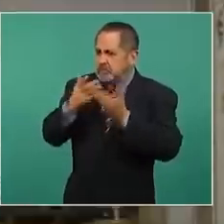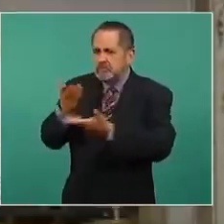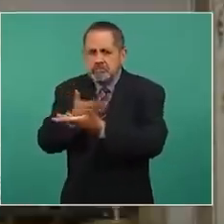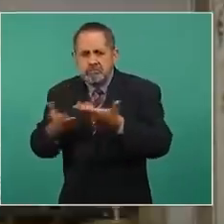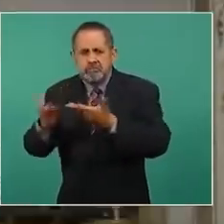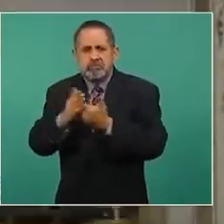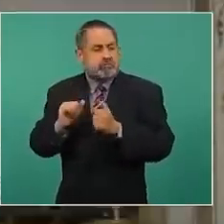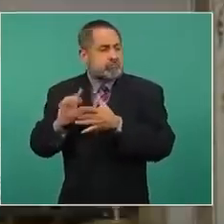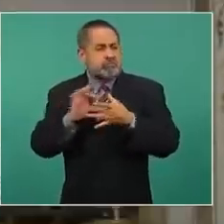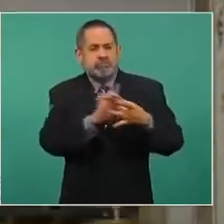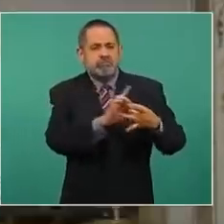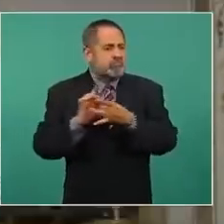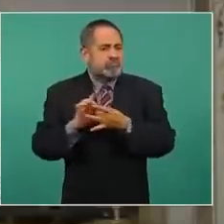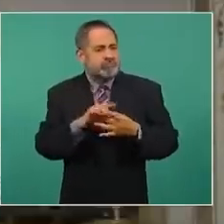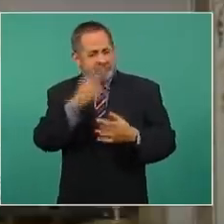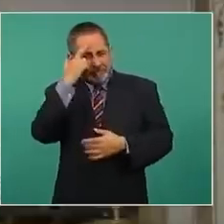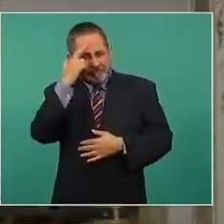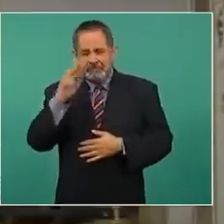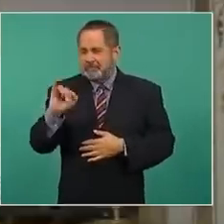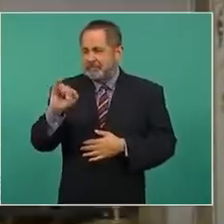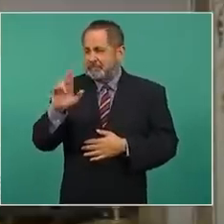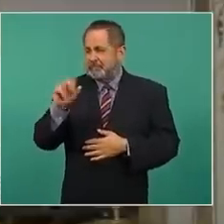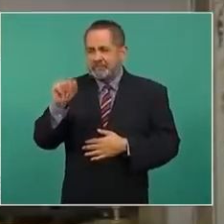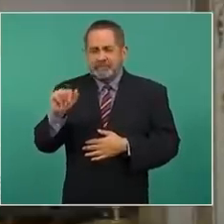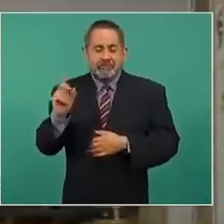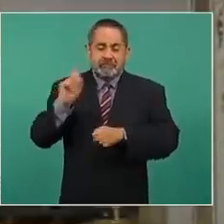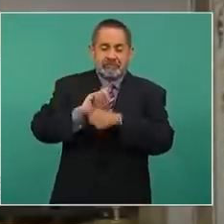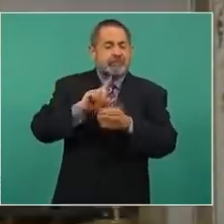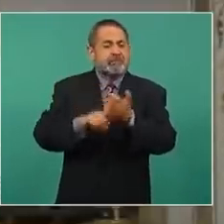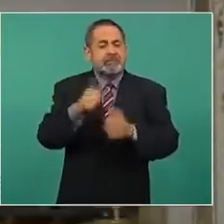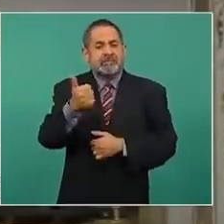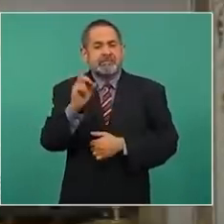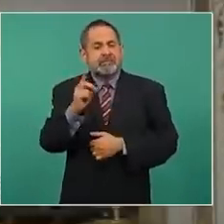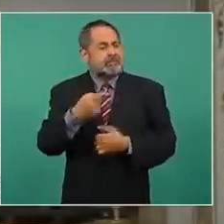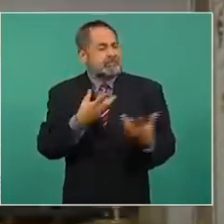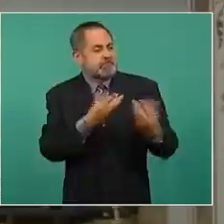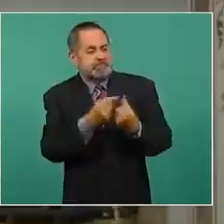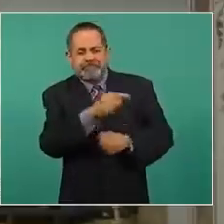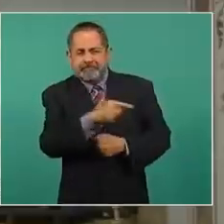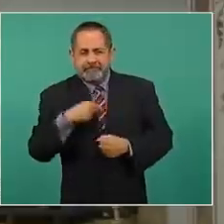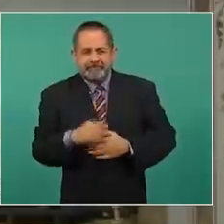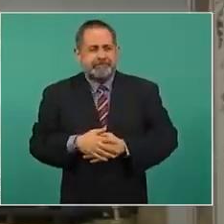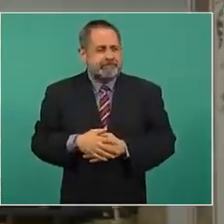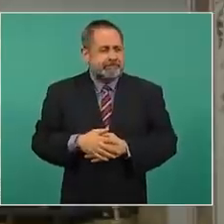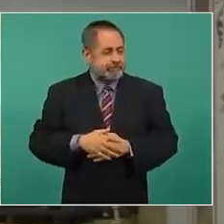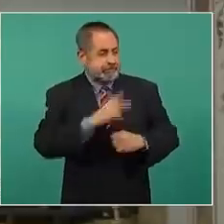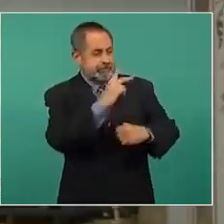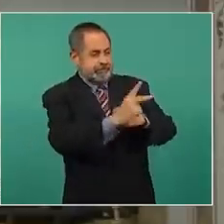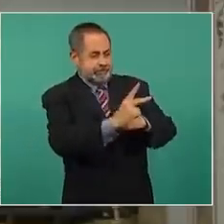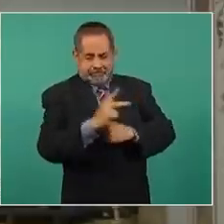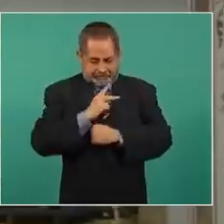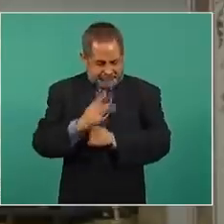ang Irlandés del 6 de diciembre nuestras dos naciones